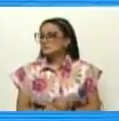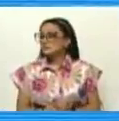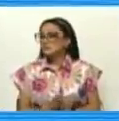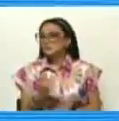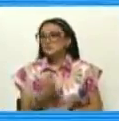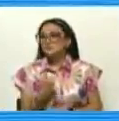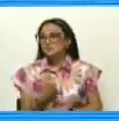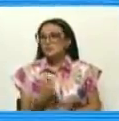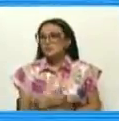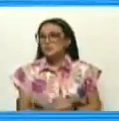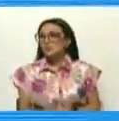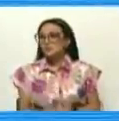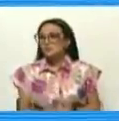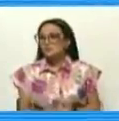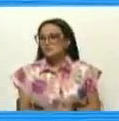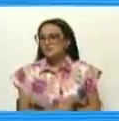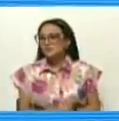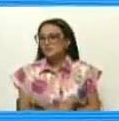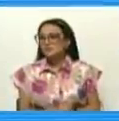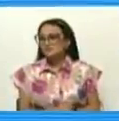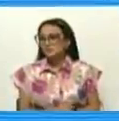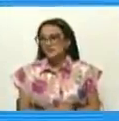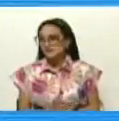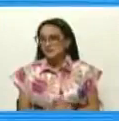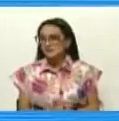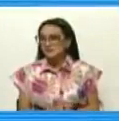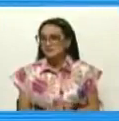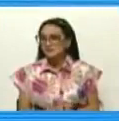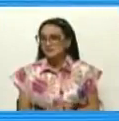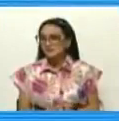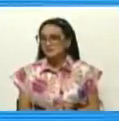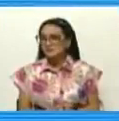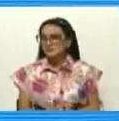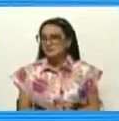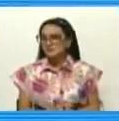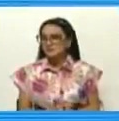Solo. Hasta que Venezuela, Nicaragua,